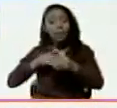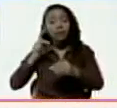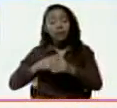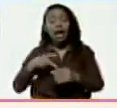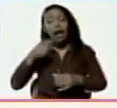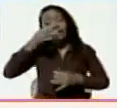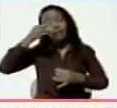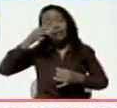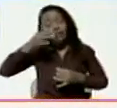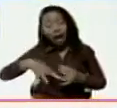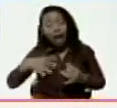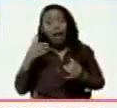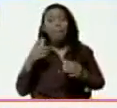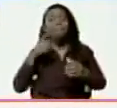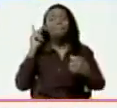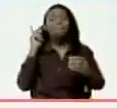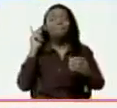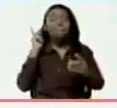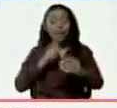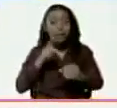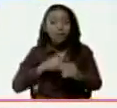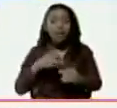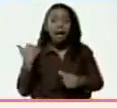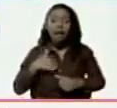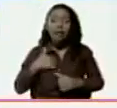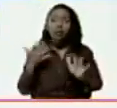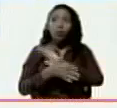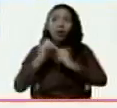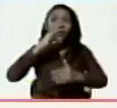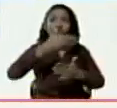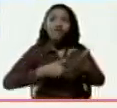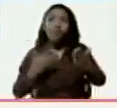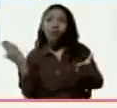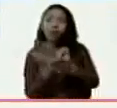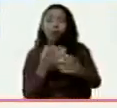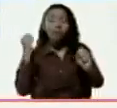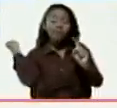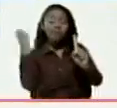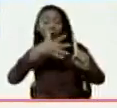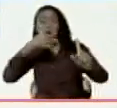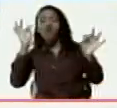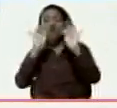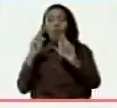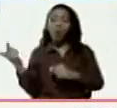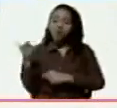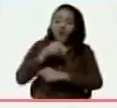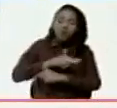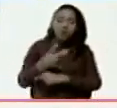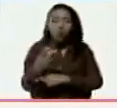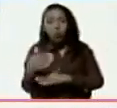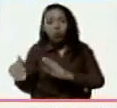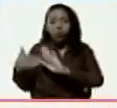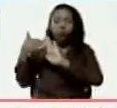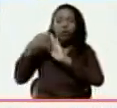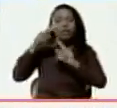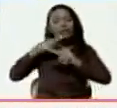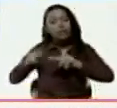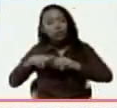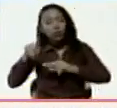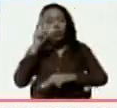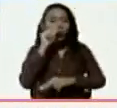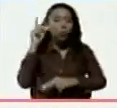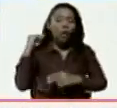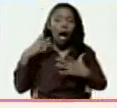pedevesa en argentina el informe sobre el impacto de las medidas coercitivas unilaterales en niños niñas